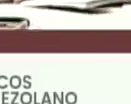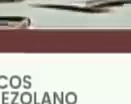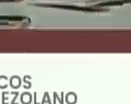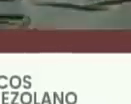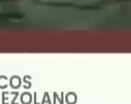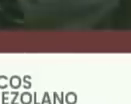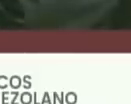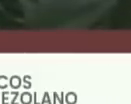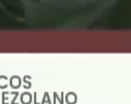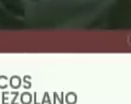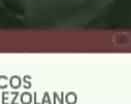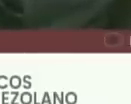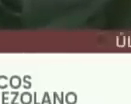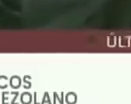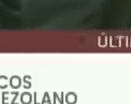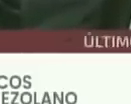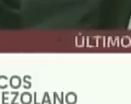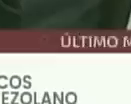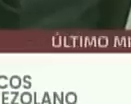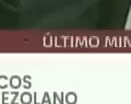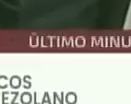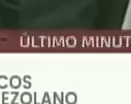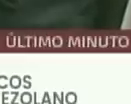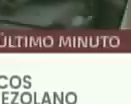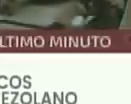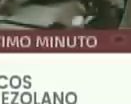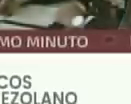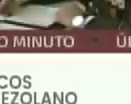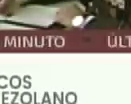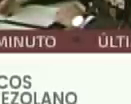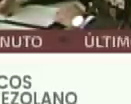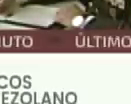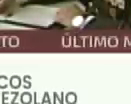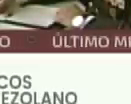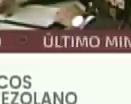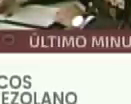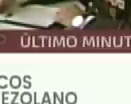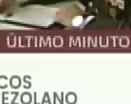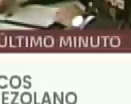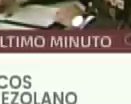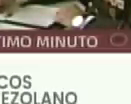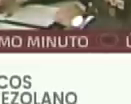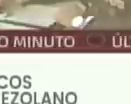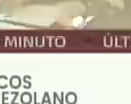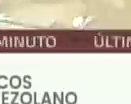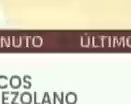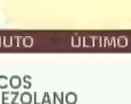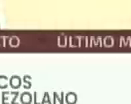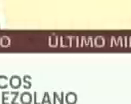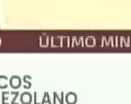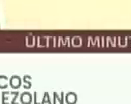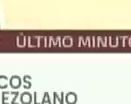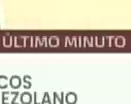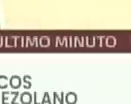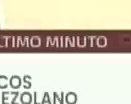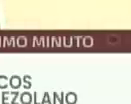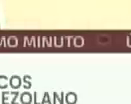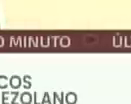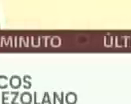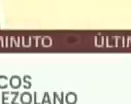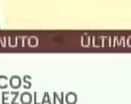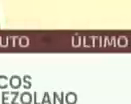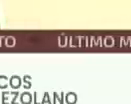un giro en la política de Guyana, donde el gobierno del presidente David